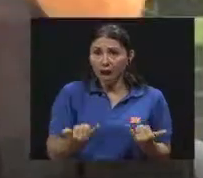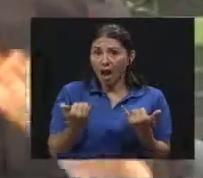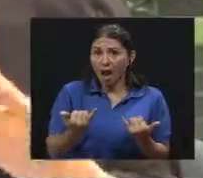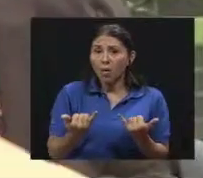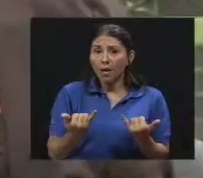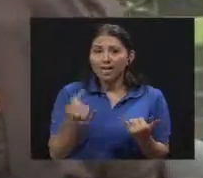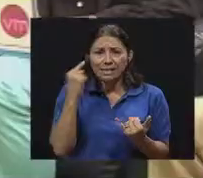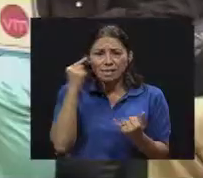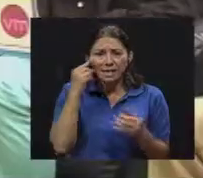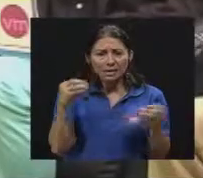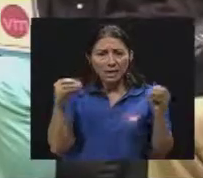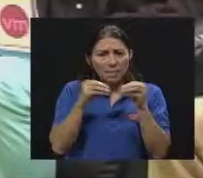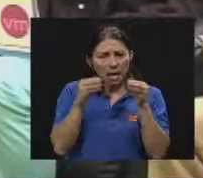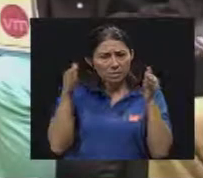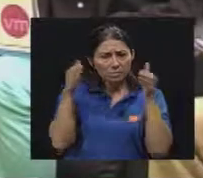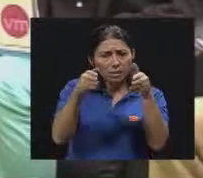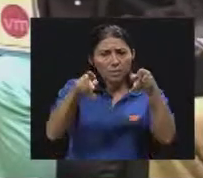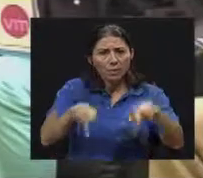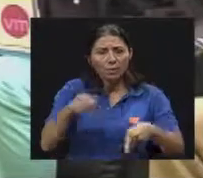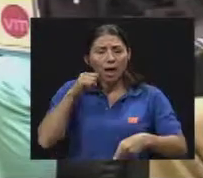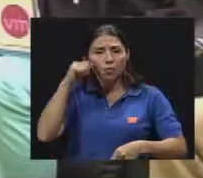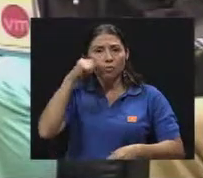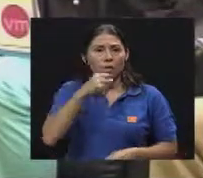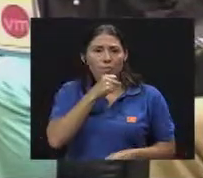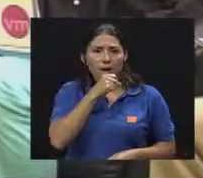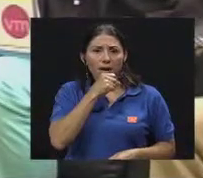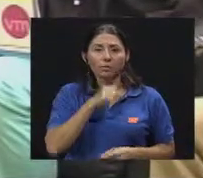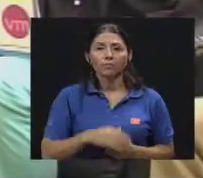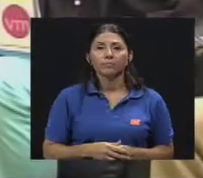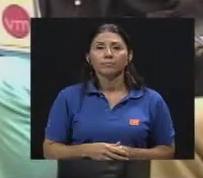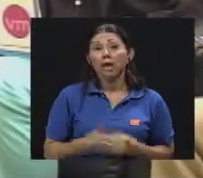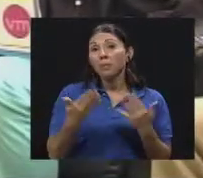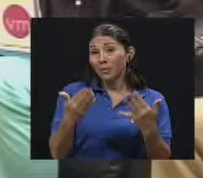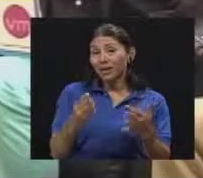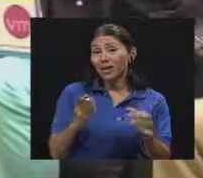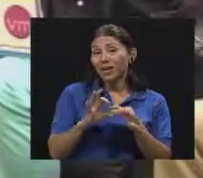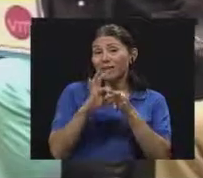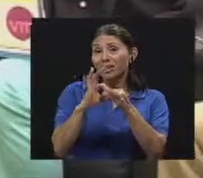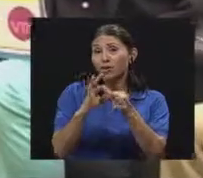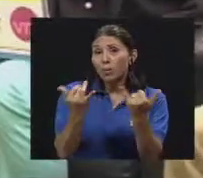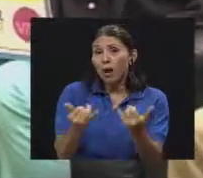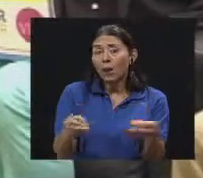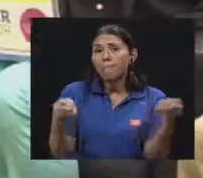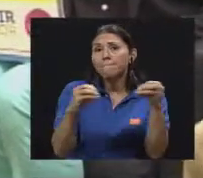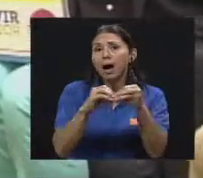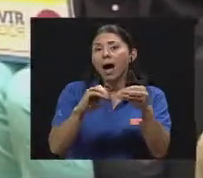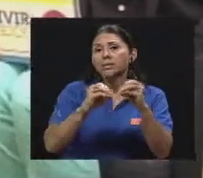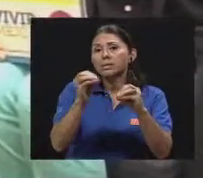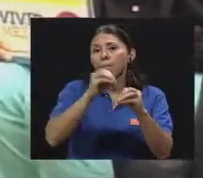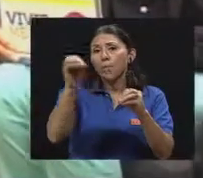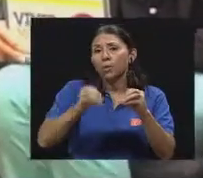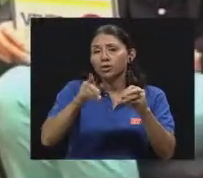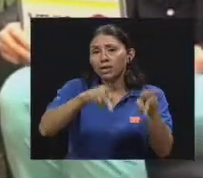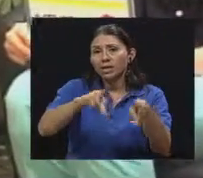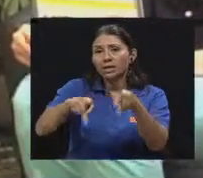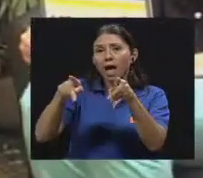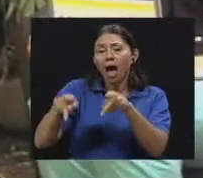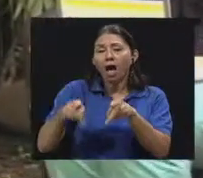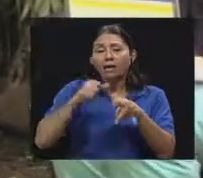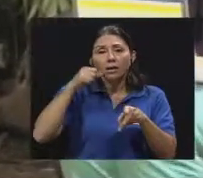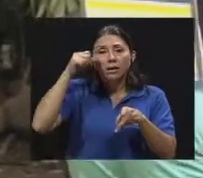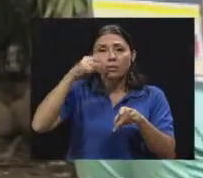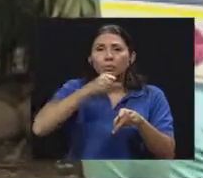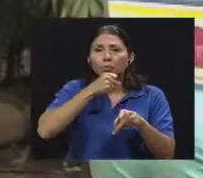ahora se piensa más en la persona adulta mayor. Está muy relacionado pues con el aumento, ¿verdad?, de personas adultas mayores a